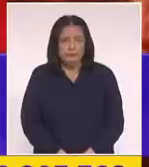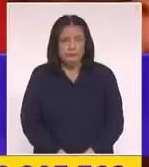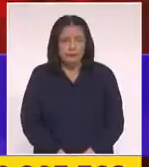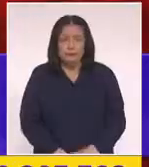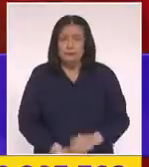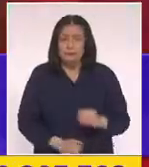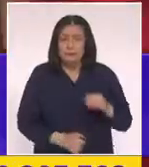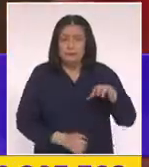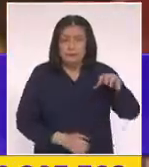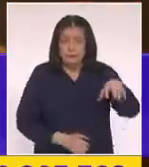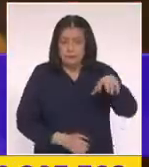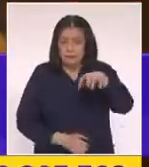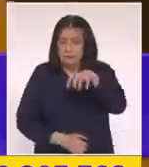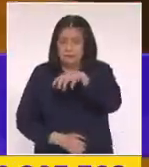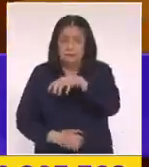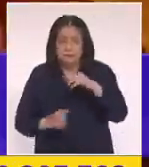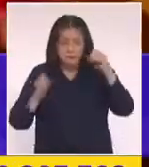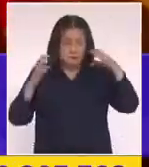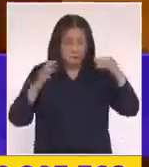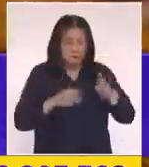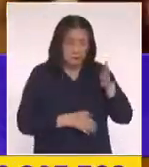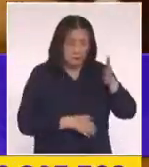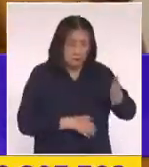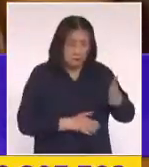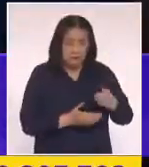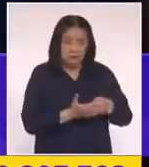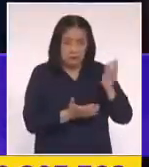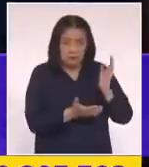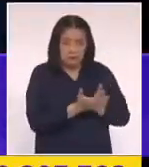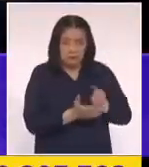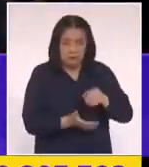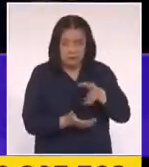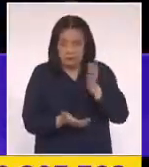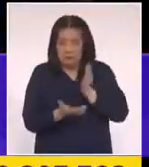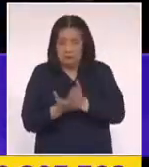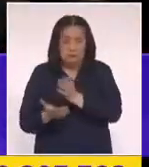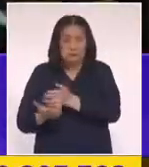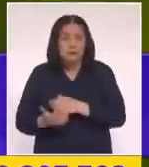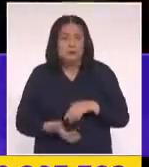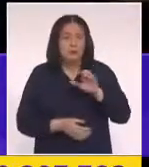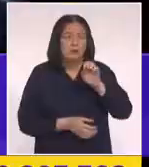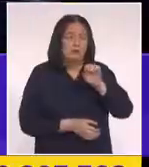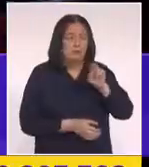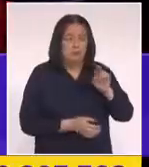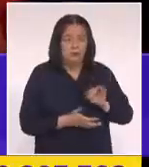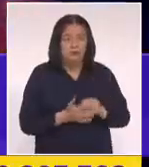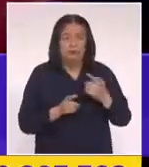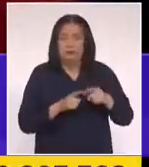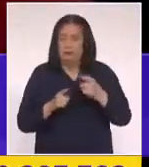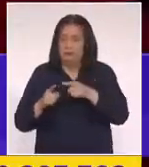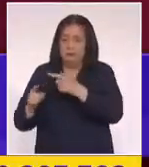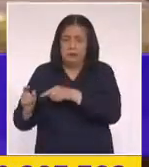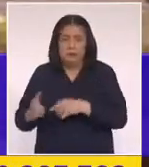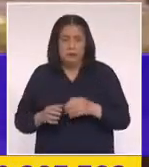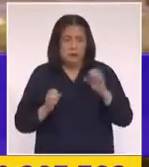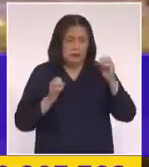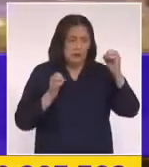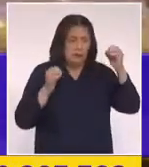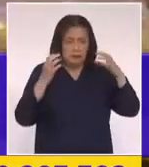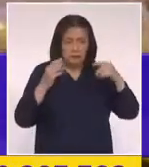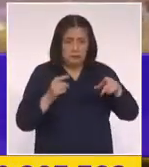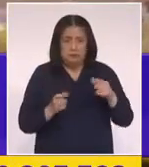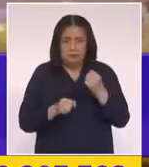Local por local eran multados. La Superintendencia Nacional de Fiscalización Laboral, SUNAFIL, sancionó distintos establecimientos donde